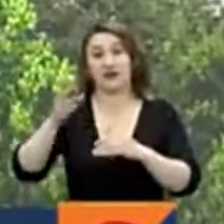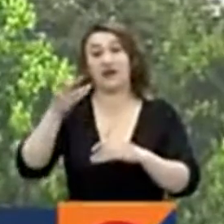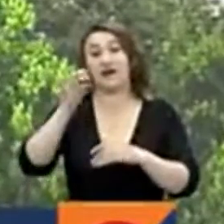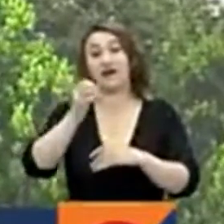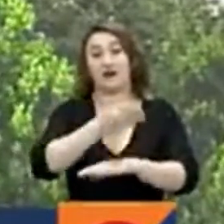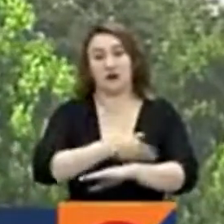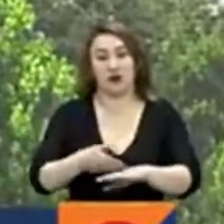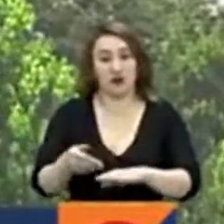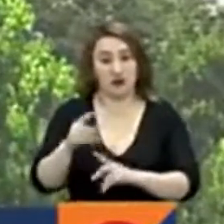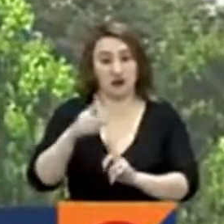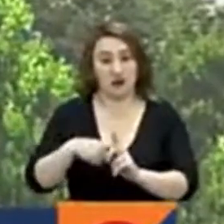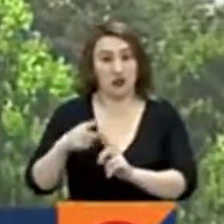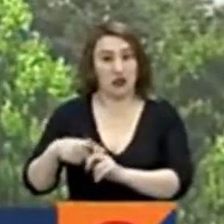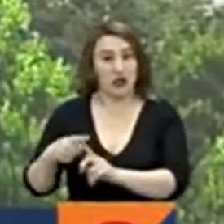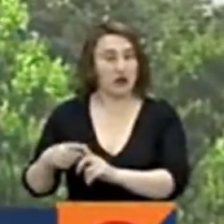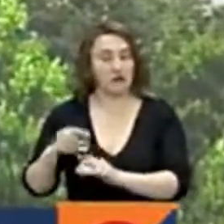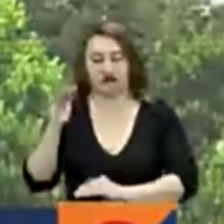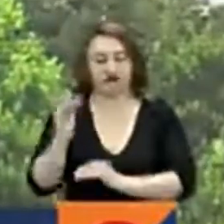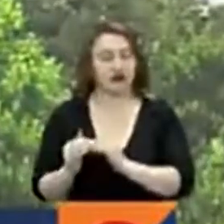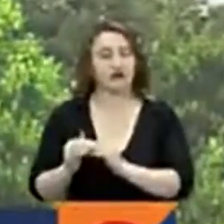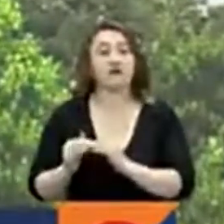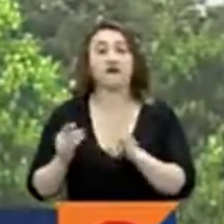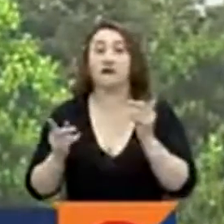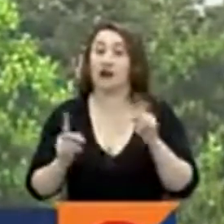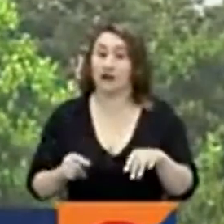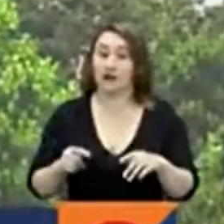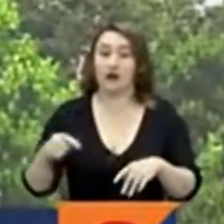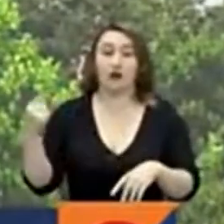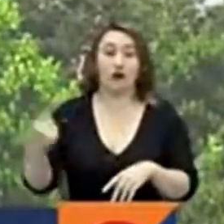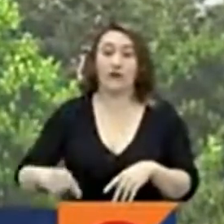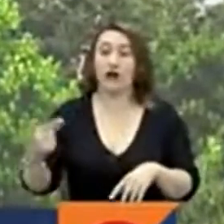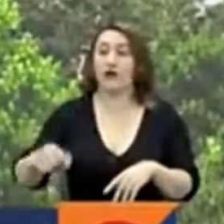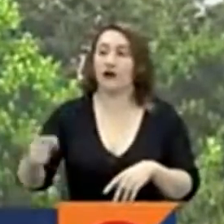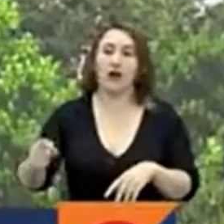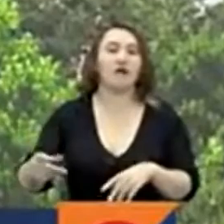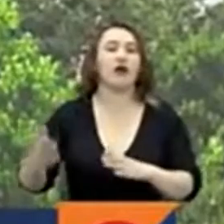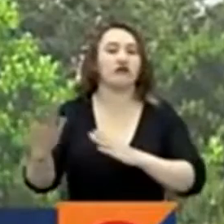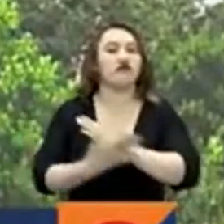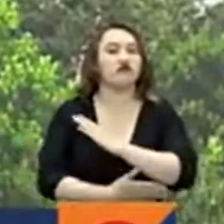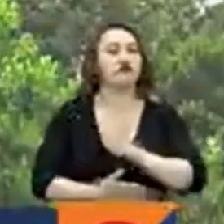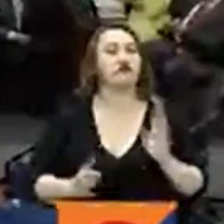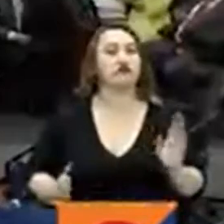de pesos mensuales, y también combatir el ausentismo en las jornadas de trabajo.